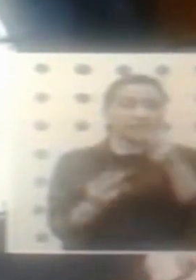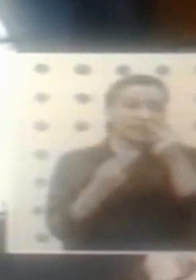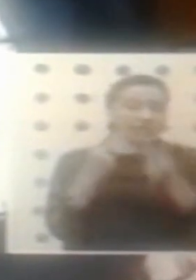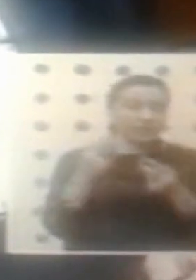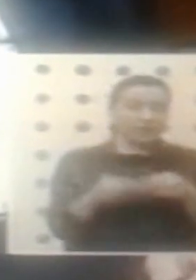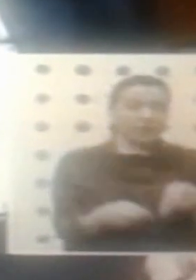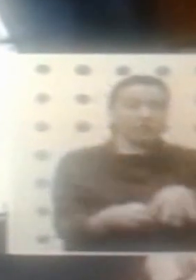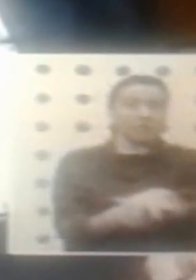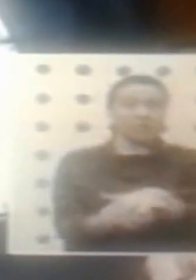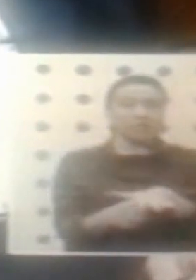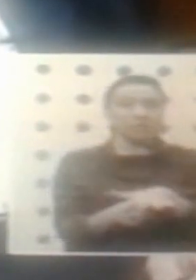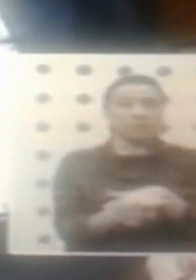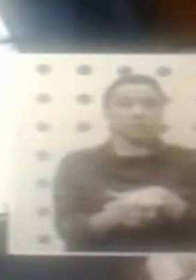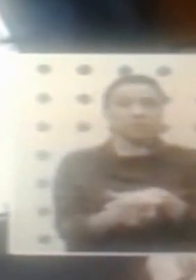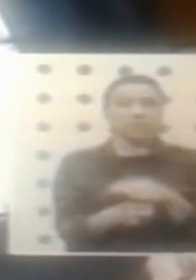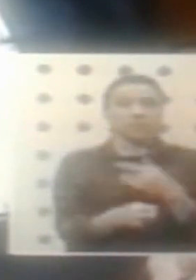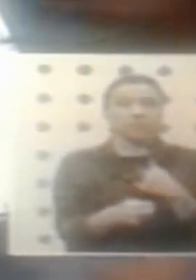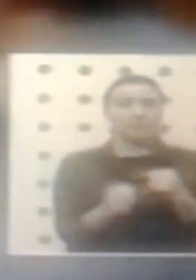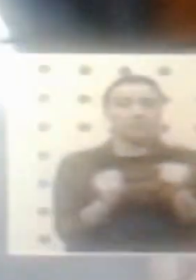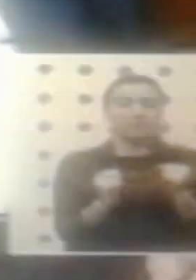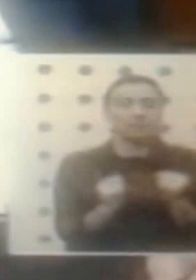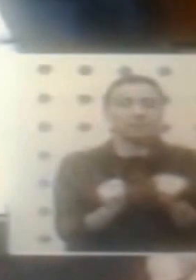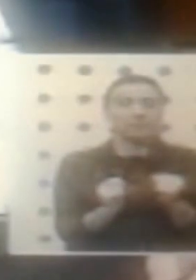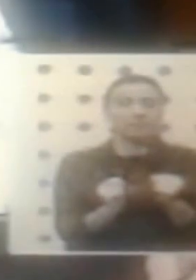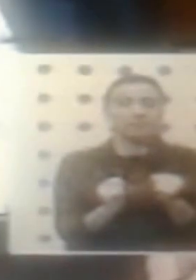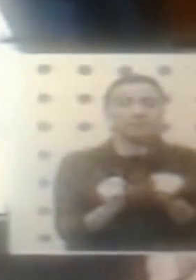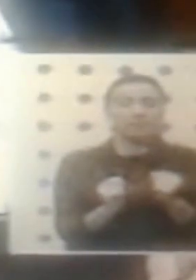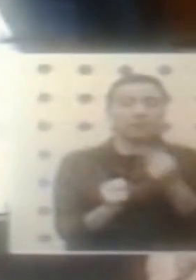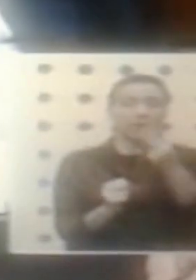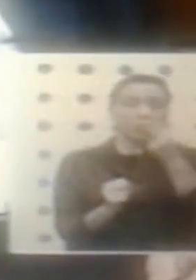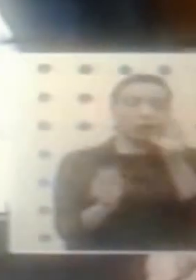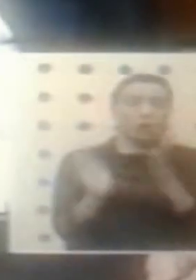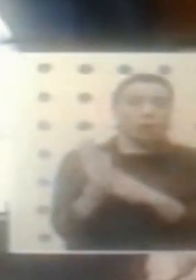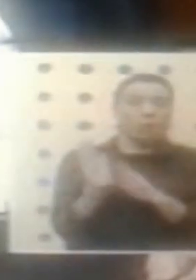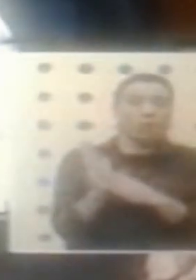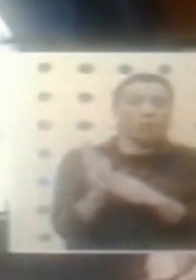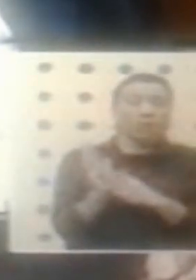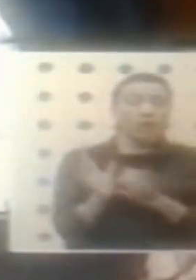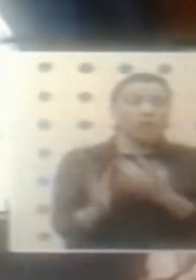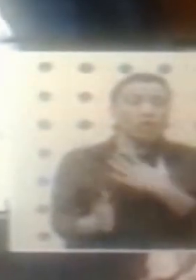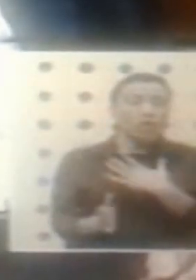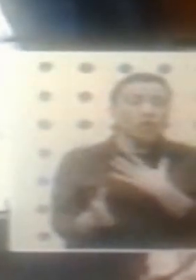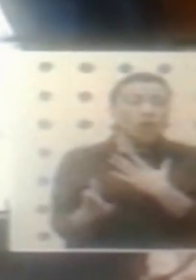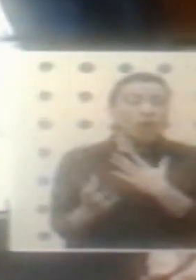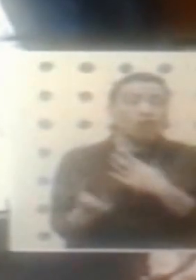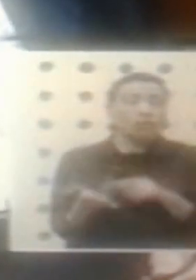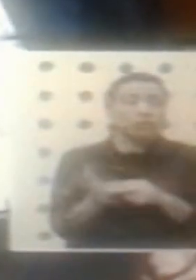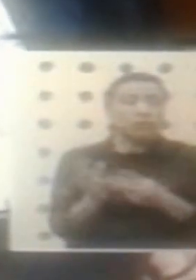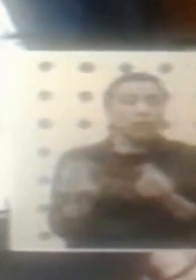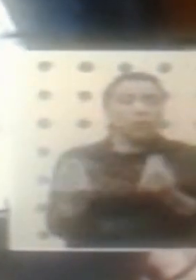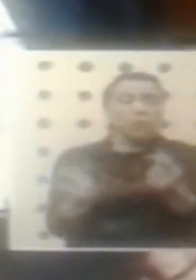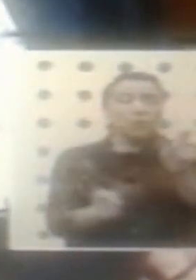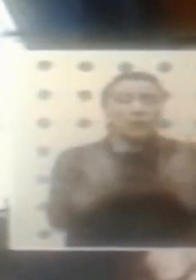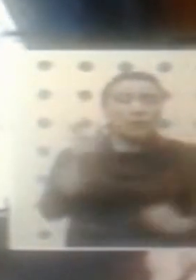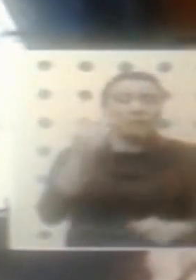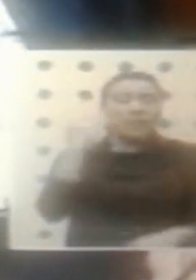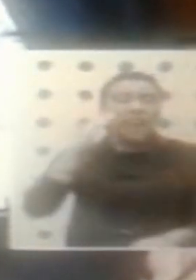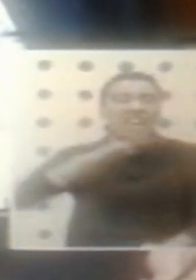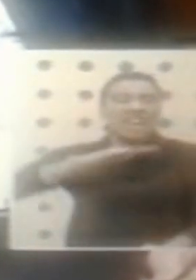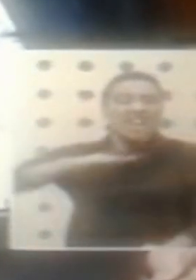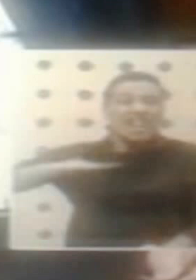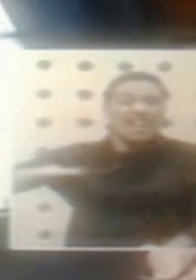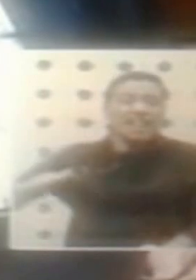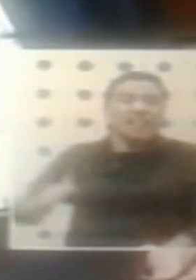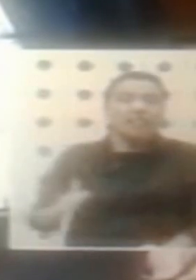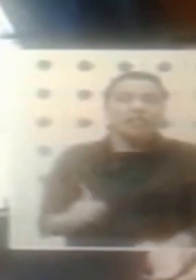esta situación. Hemos podido comprobar el caso doloroso de muchas personas, de niños y